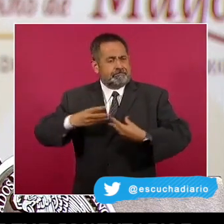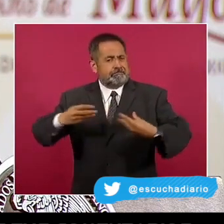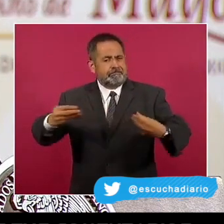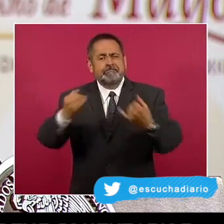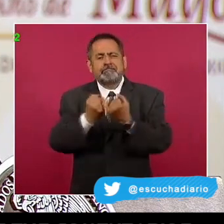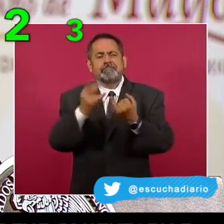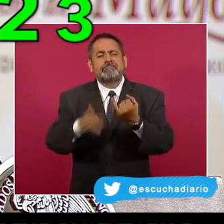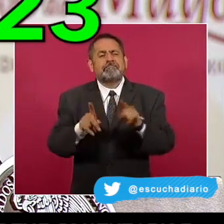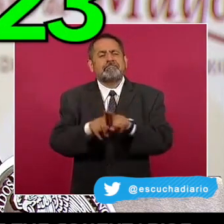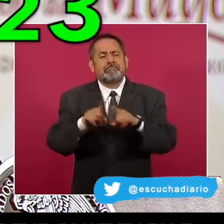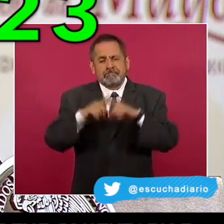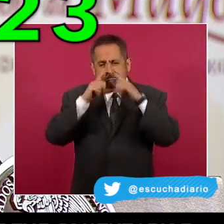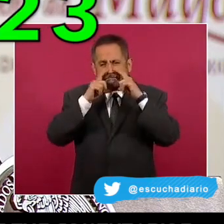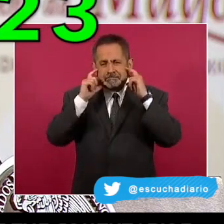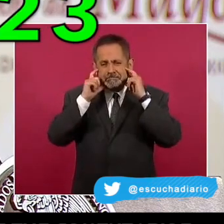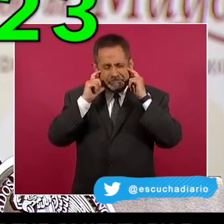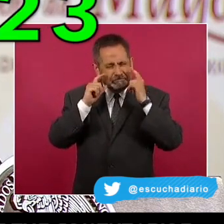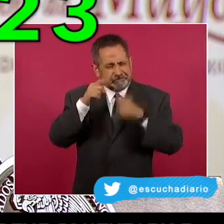un total de